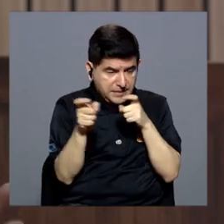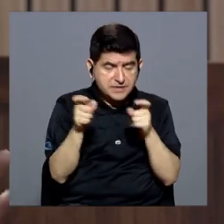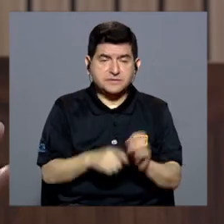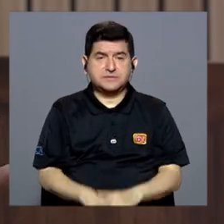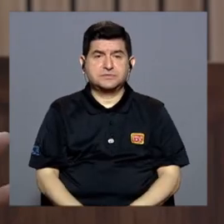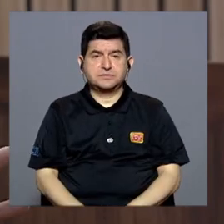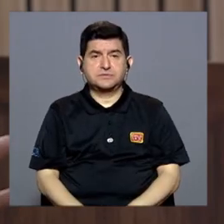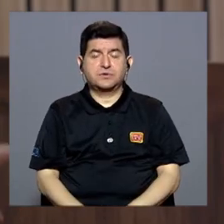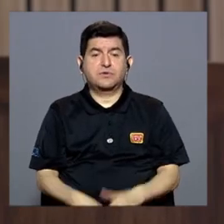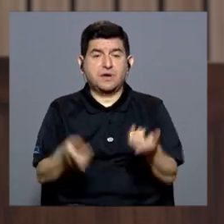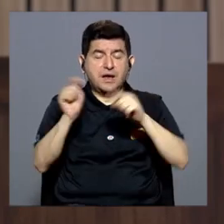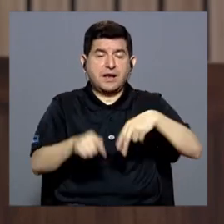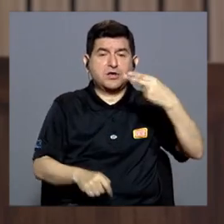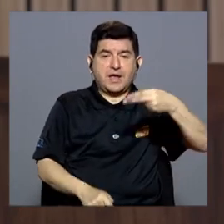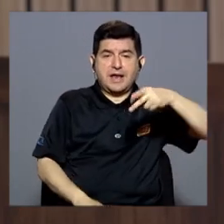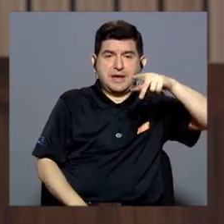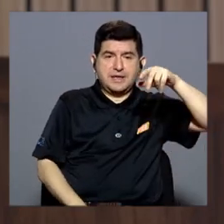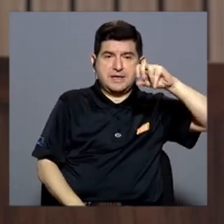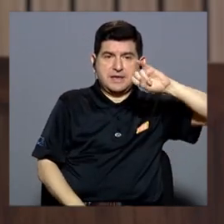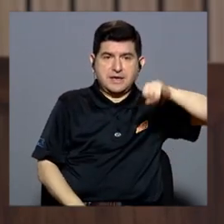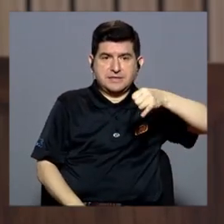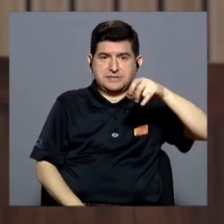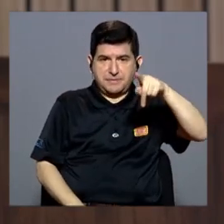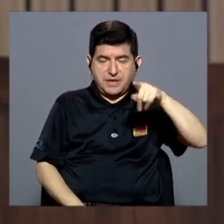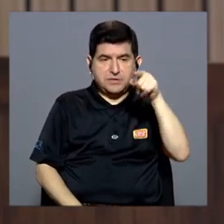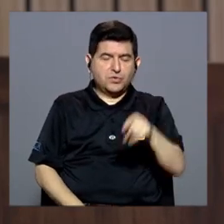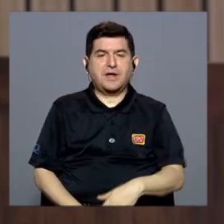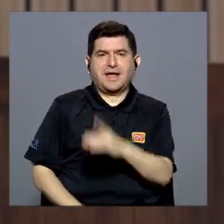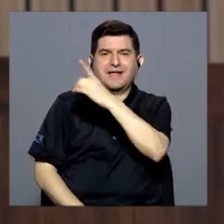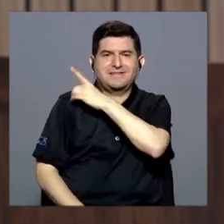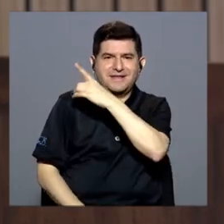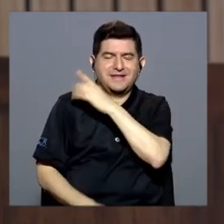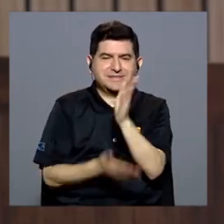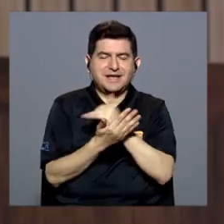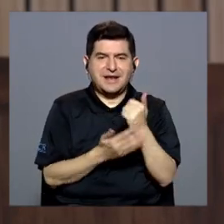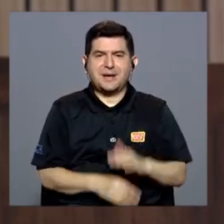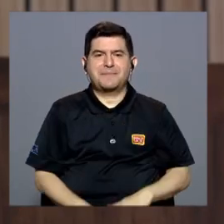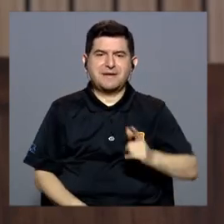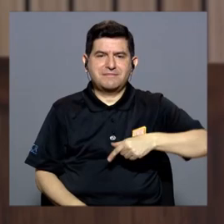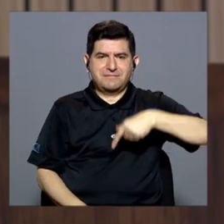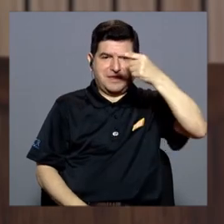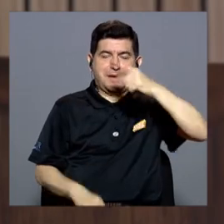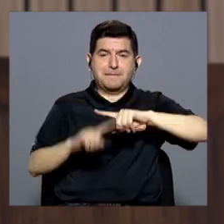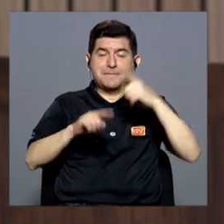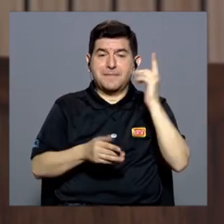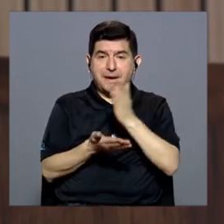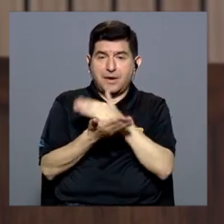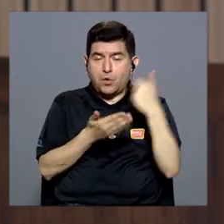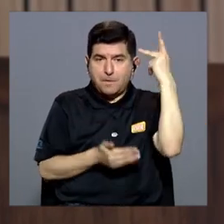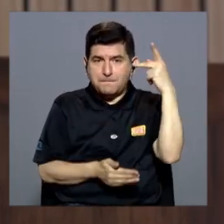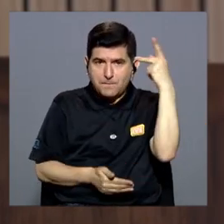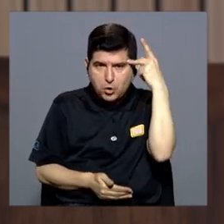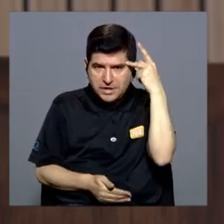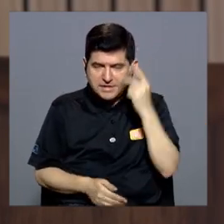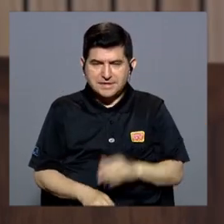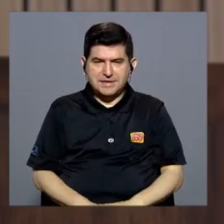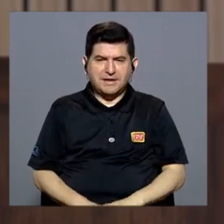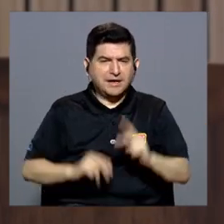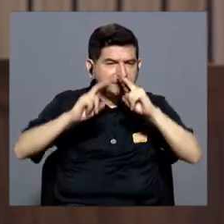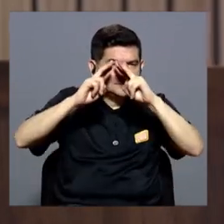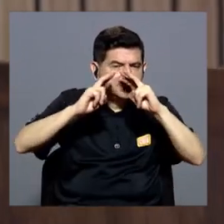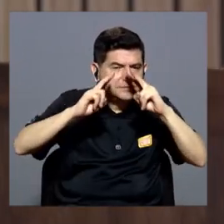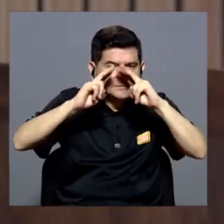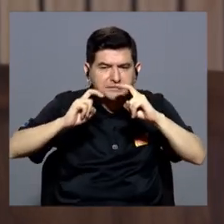aquí de don Henning, es el que dirige la parte más ejecutiva. Pero la parte política, la parte de la mirada de lo